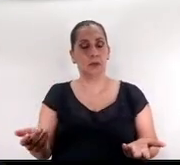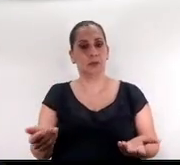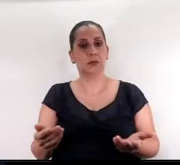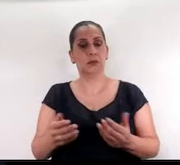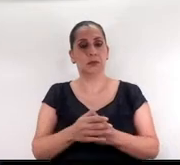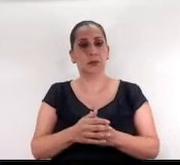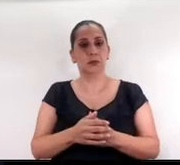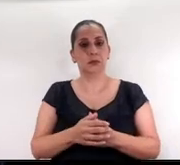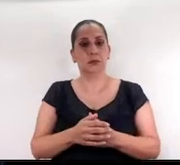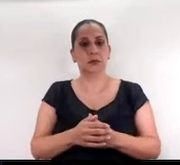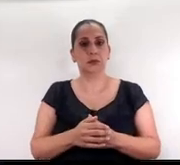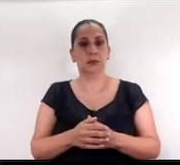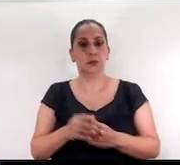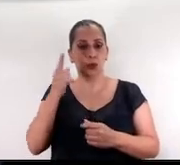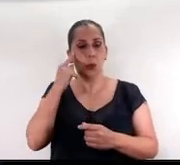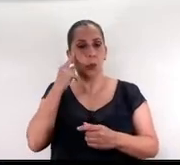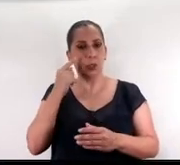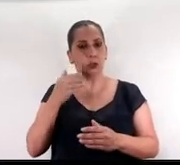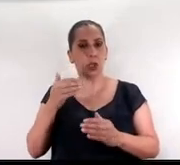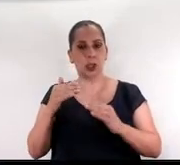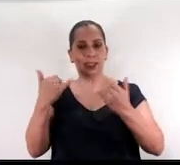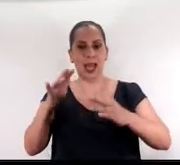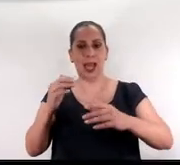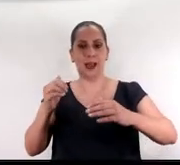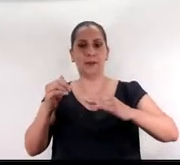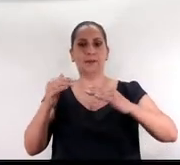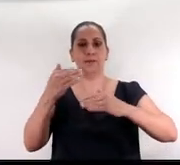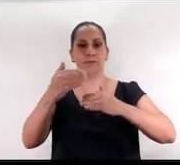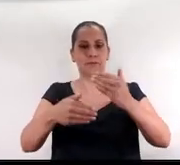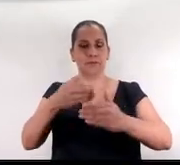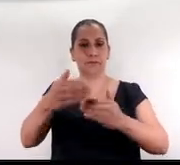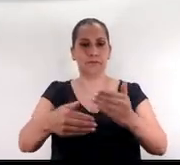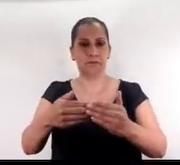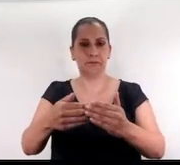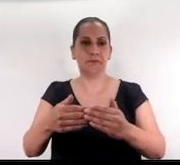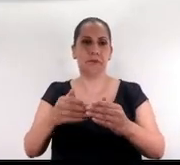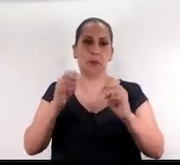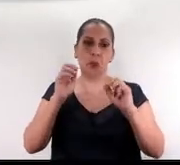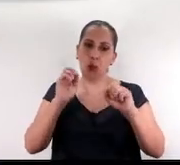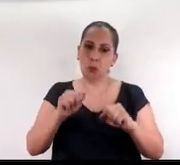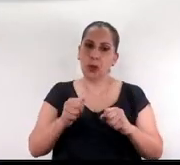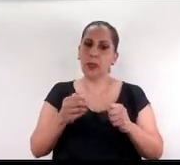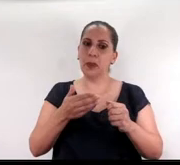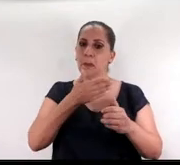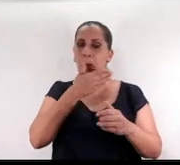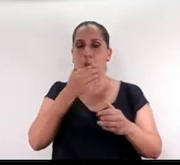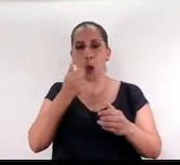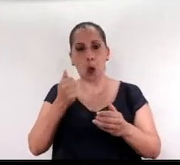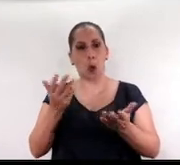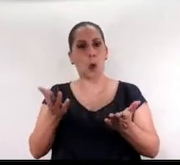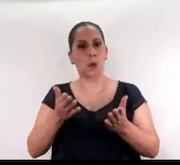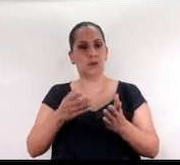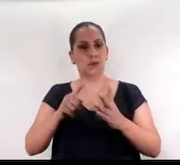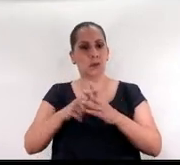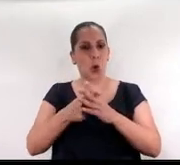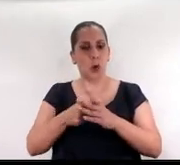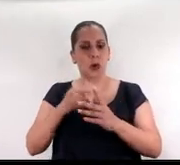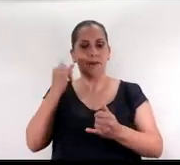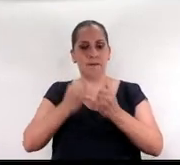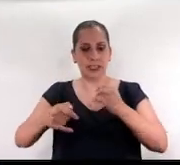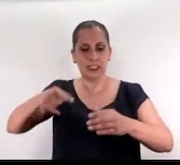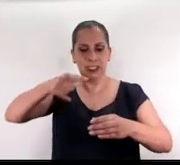Creo que con los pasos a nivel que han planteado sería más viable la obra, terminar sin